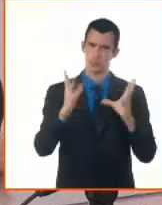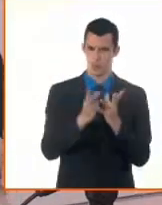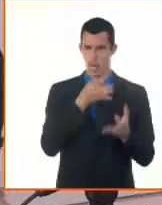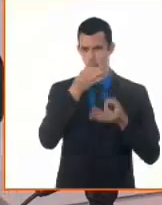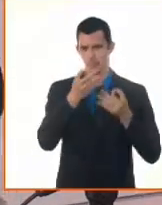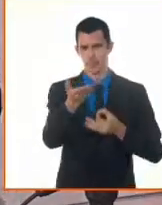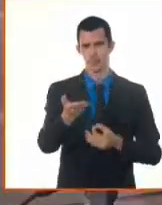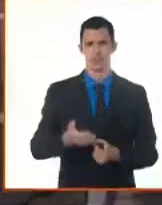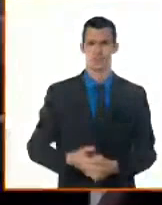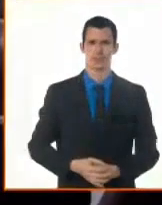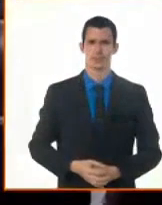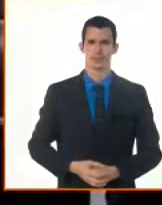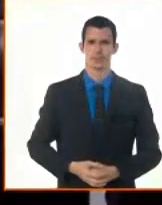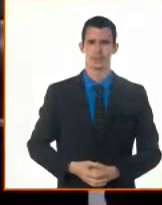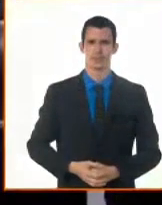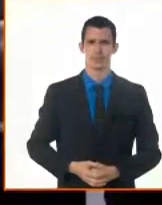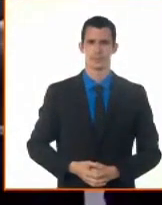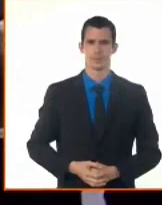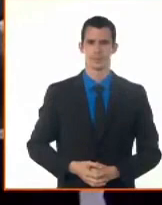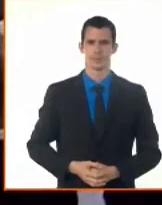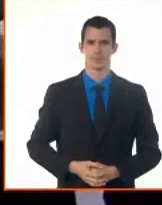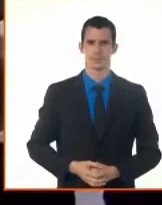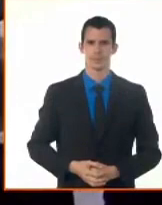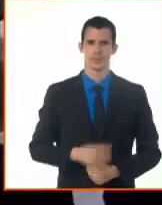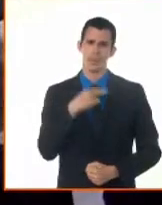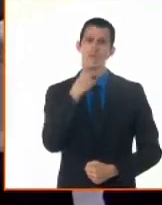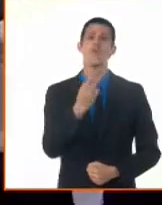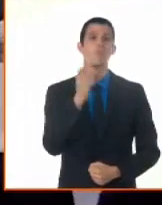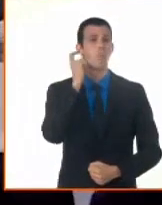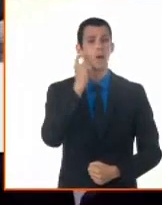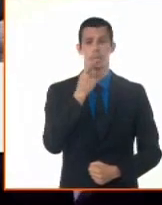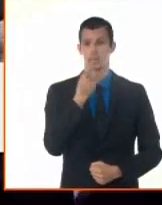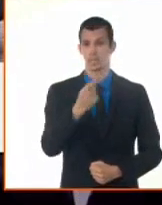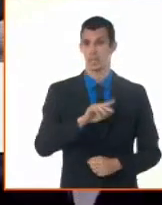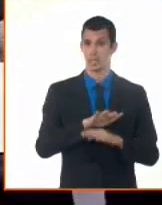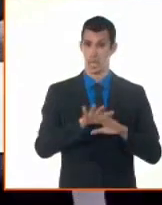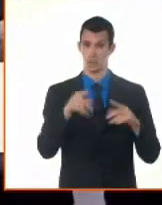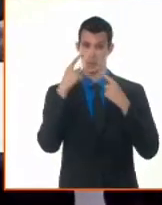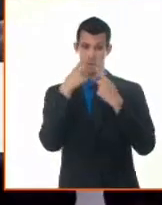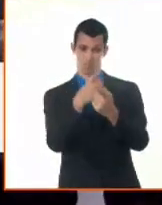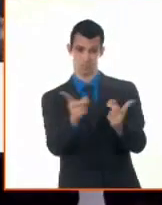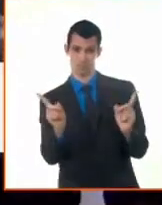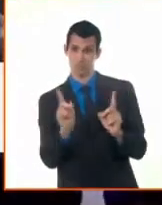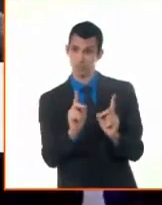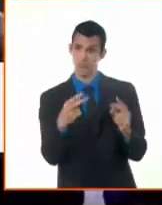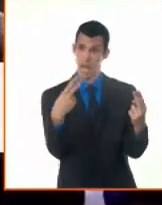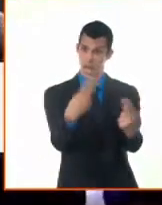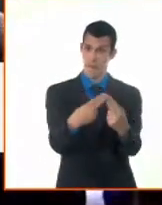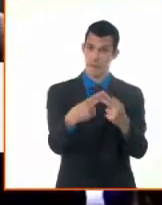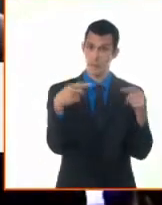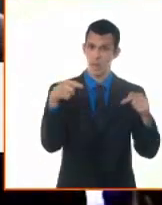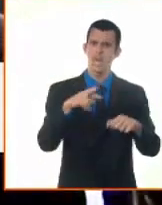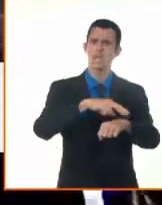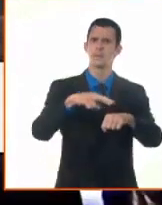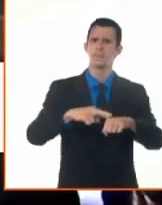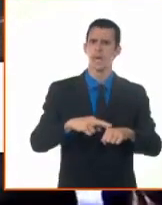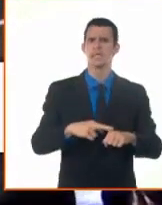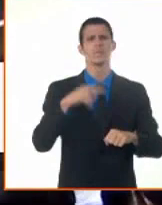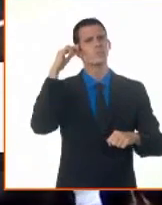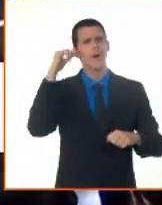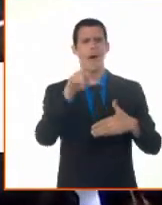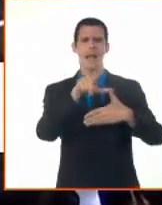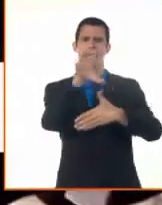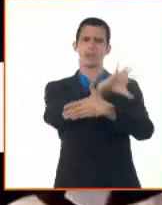acá Los acuerdos asumidos por los jefes de estado y representantes de las Naciones iberoamericanas